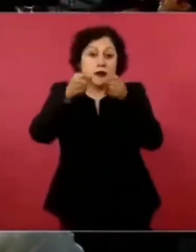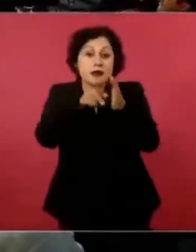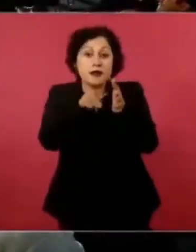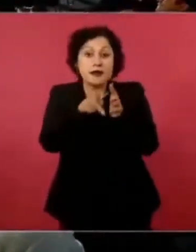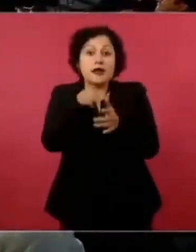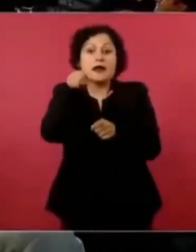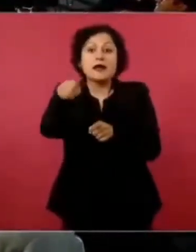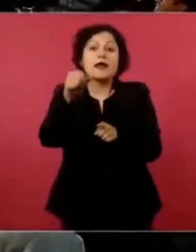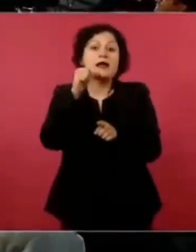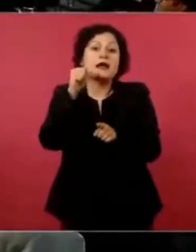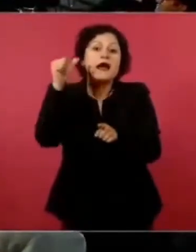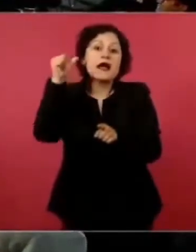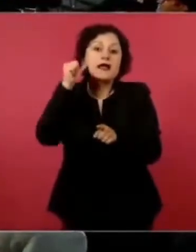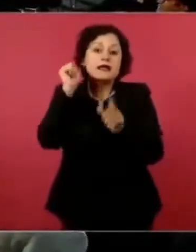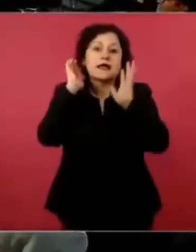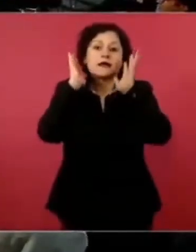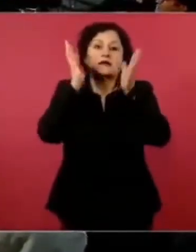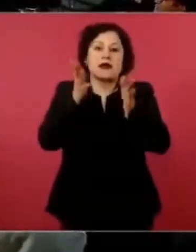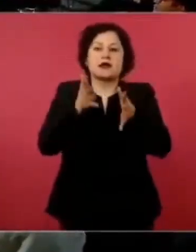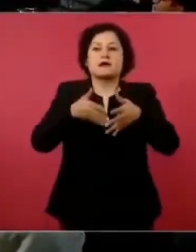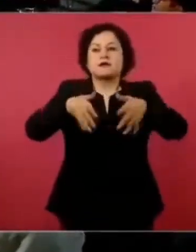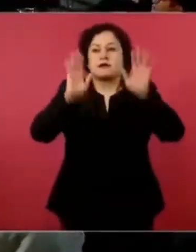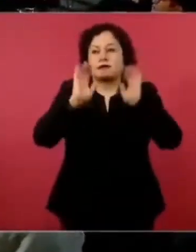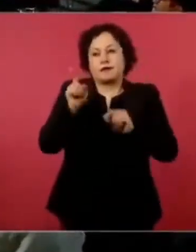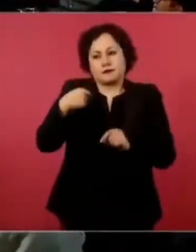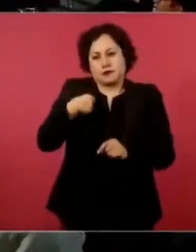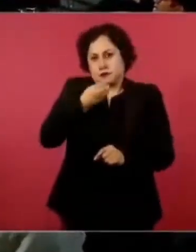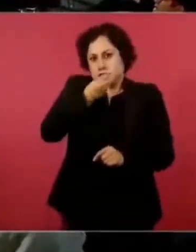Que conste que yo no menciono su nombre,